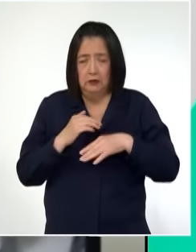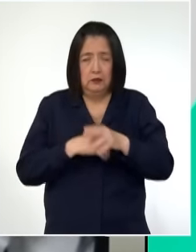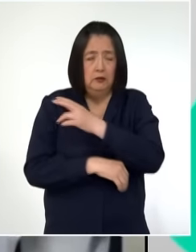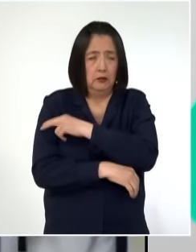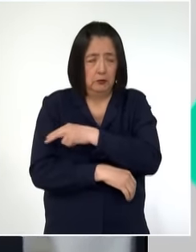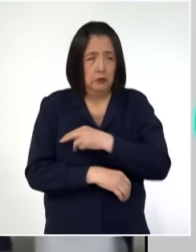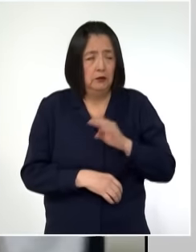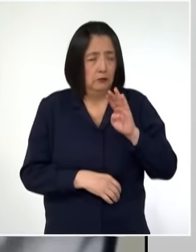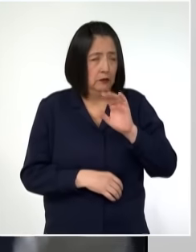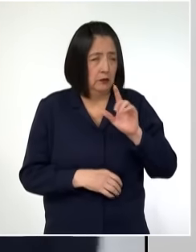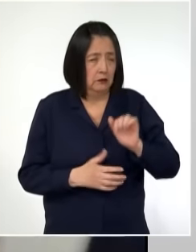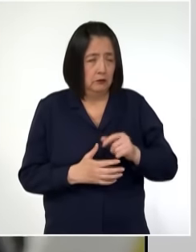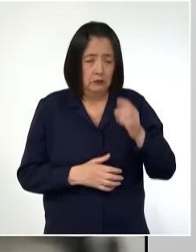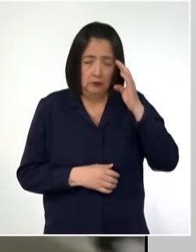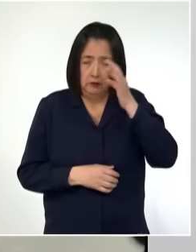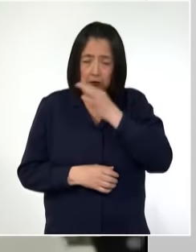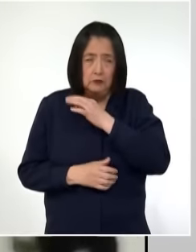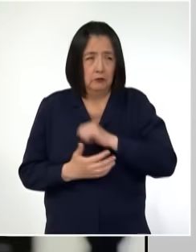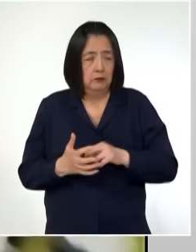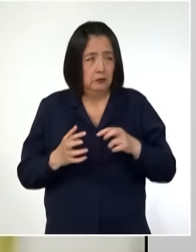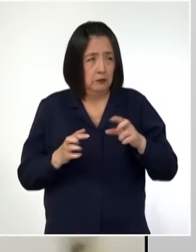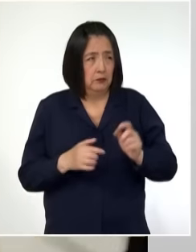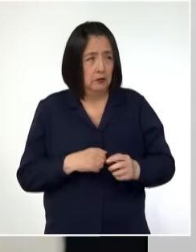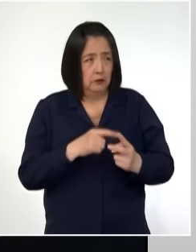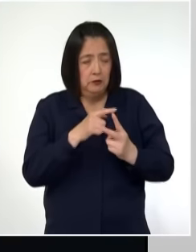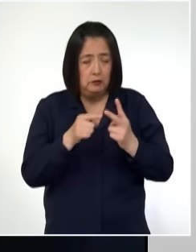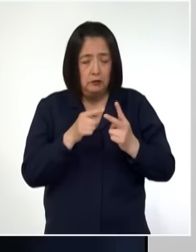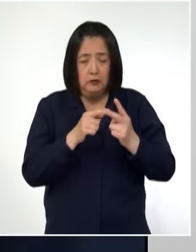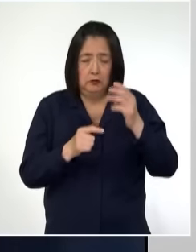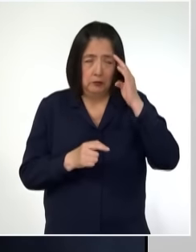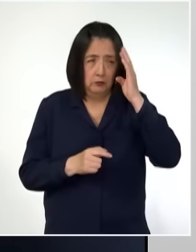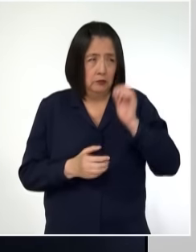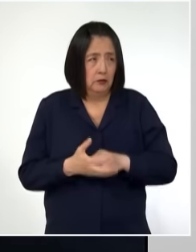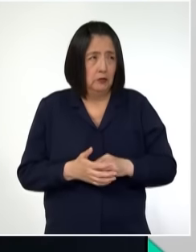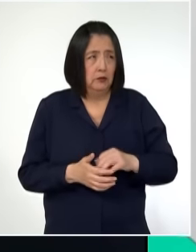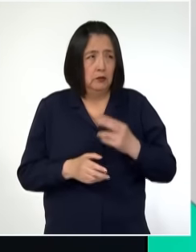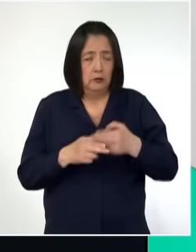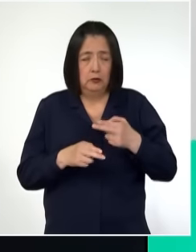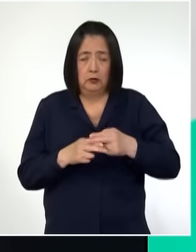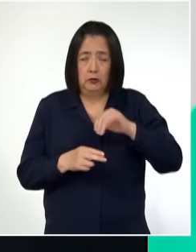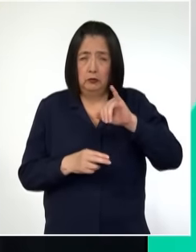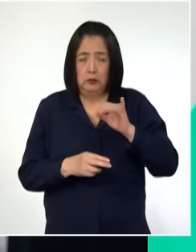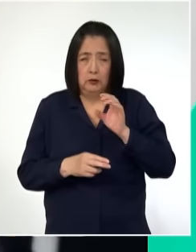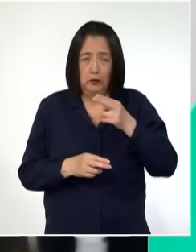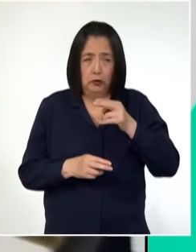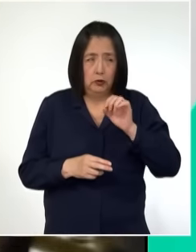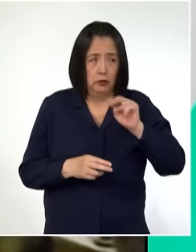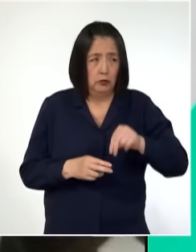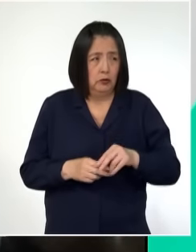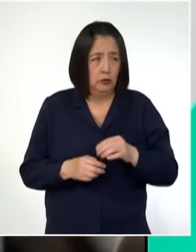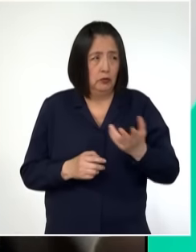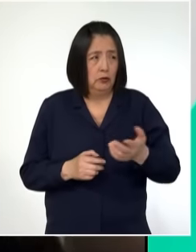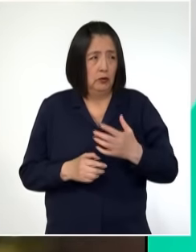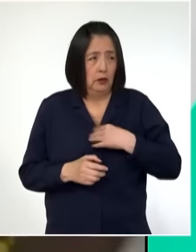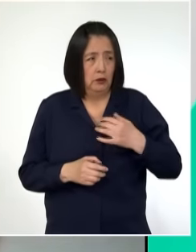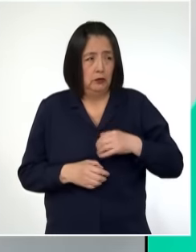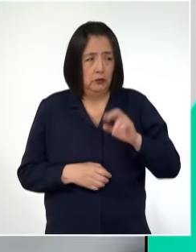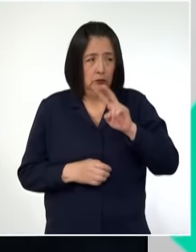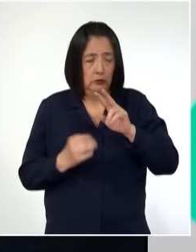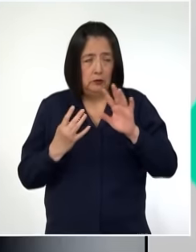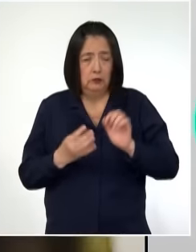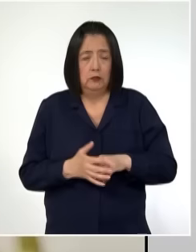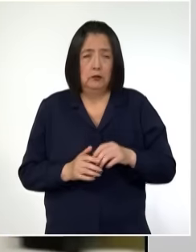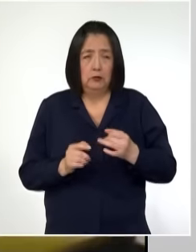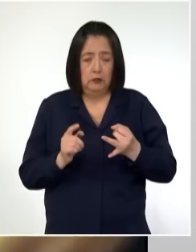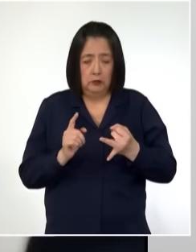Belén? Sí, ahí es. General, me permite, por favor, estos dos efectivos policiales. Se trata de John Michel Vizcarra Villacorta, Lorena, de 29 años, y